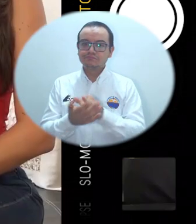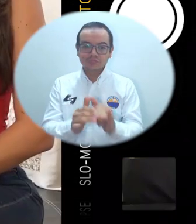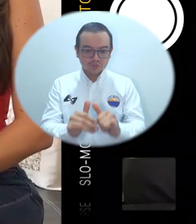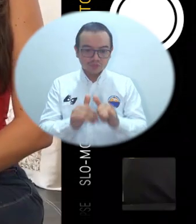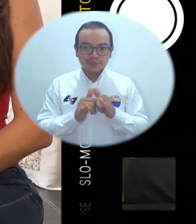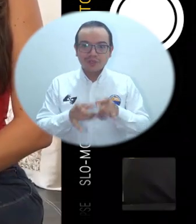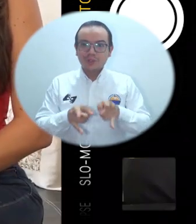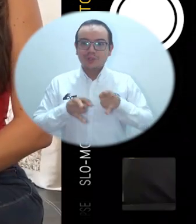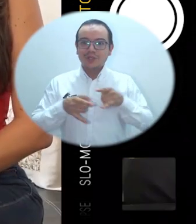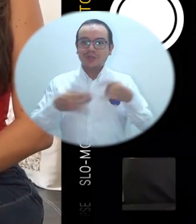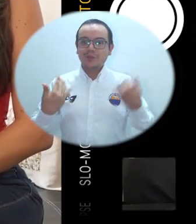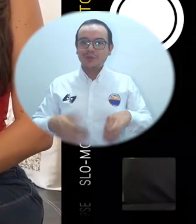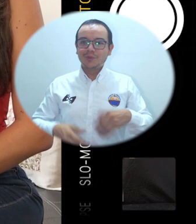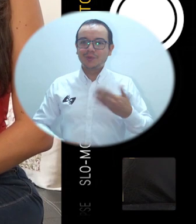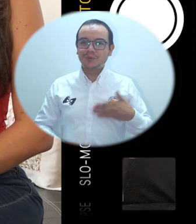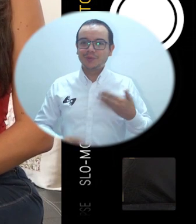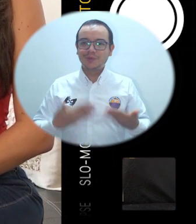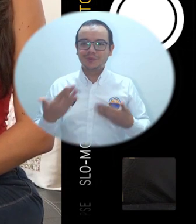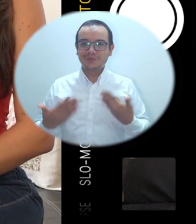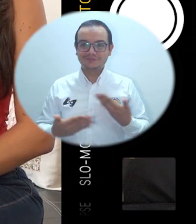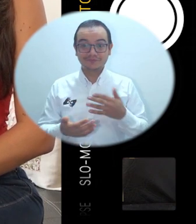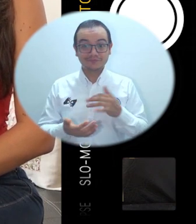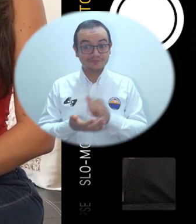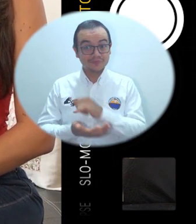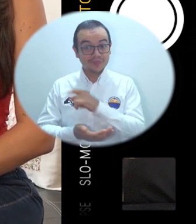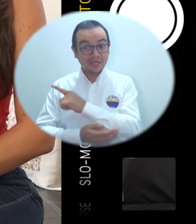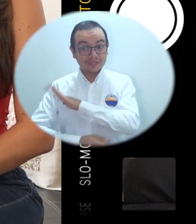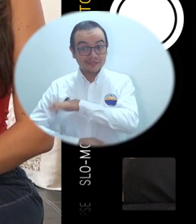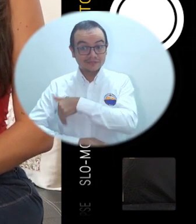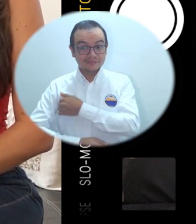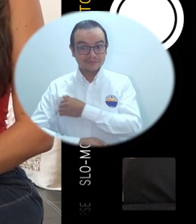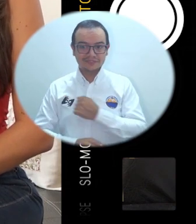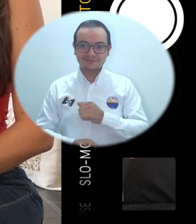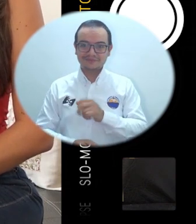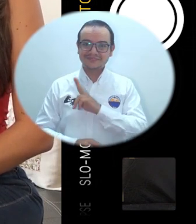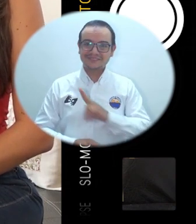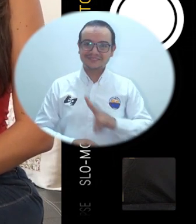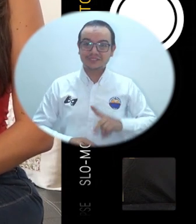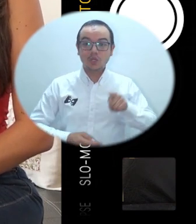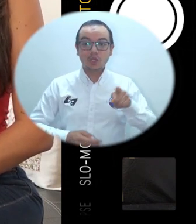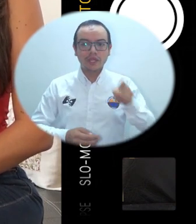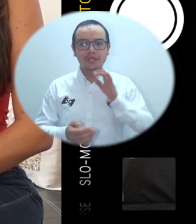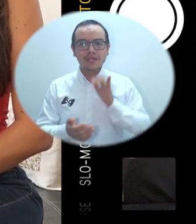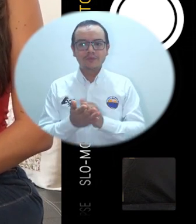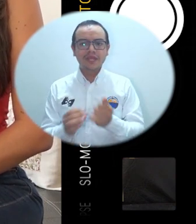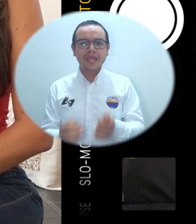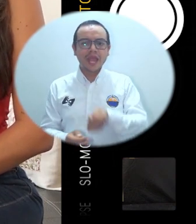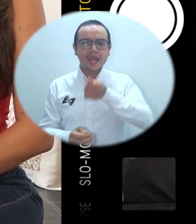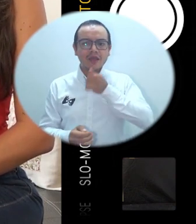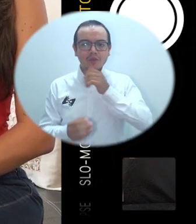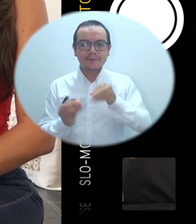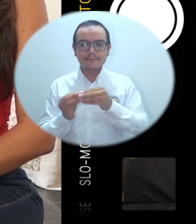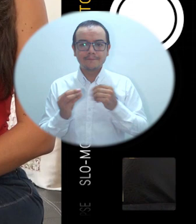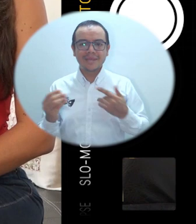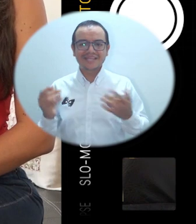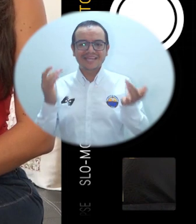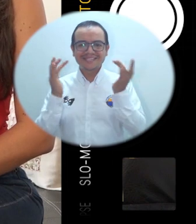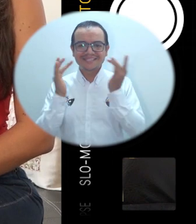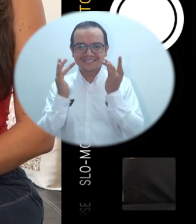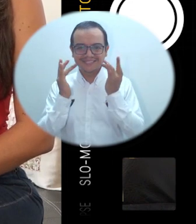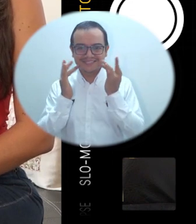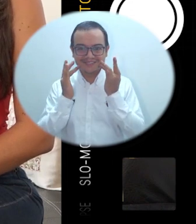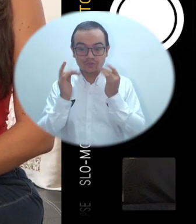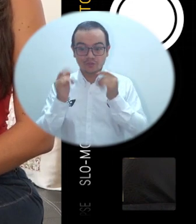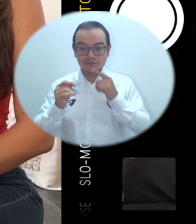mater. Es así que el viceministro de Aguas y Saneamiento Básico presidió la última sesión de la Cátedra Abierta Rafael Celedón, en la cual se abordó